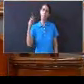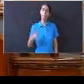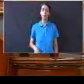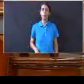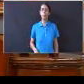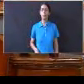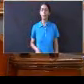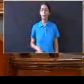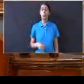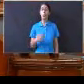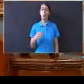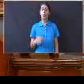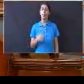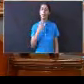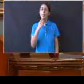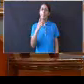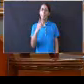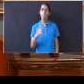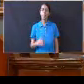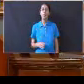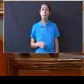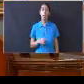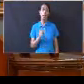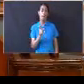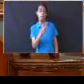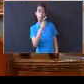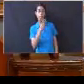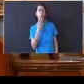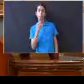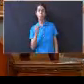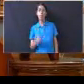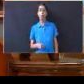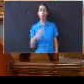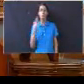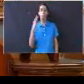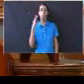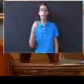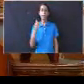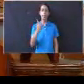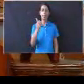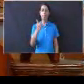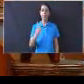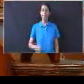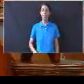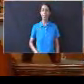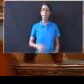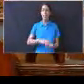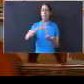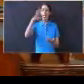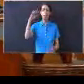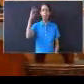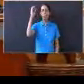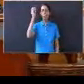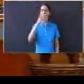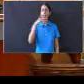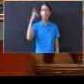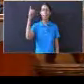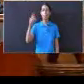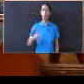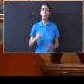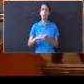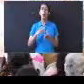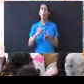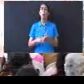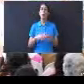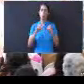Y nos dice, hermano, fulanito, cómo predica de bonito, hermano. Ah, es que la gloria cae, hermano. ¿Cuándo? ¿Cuándo lo van a poner